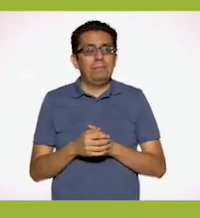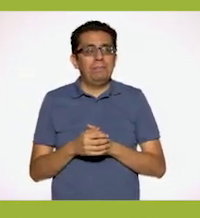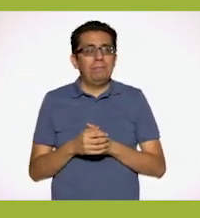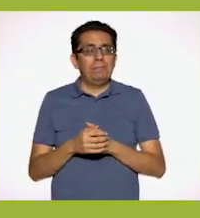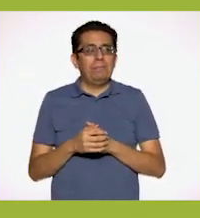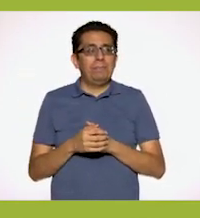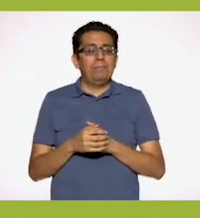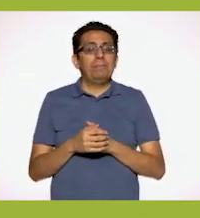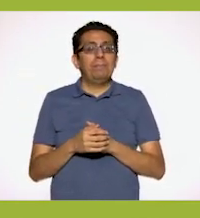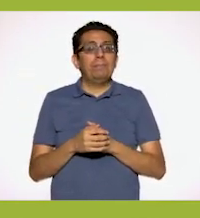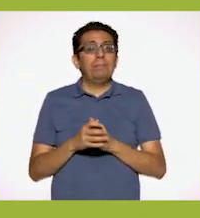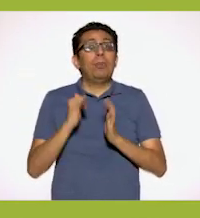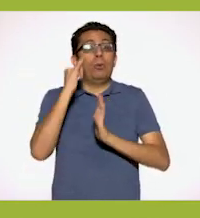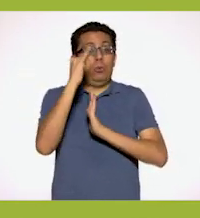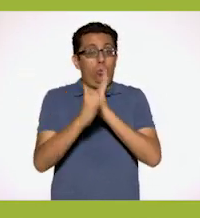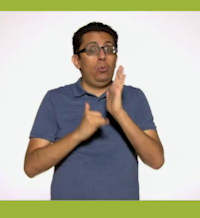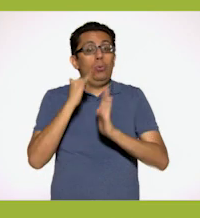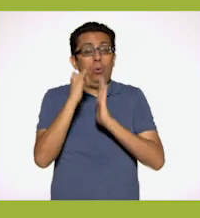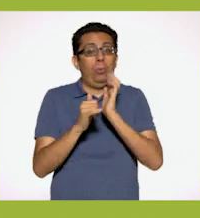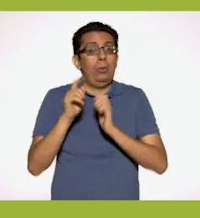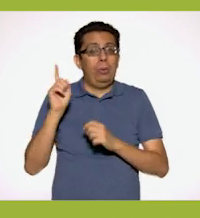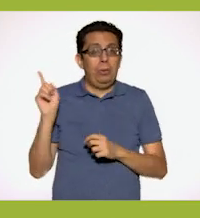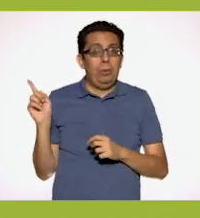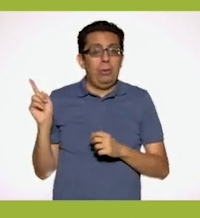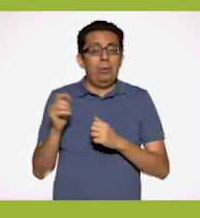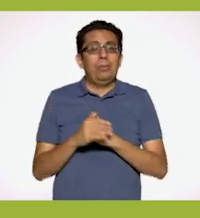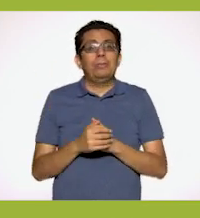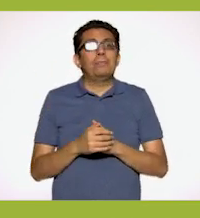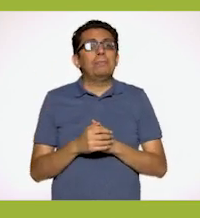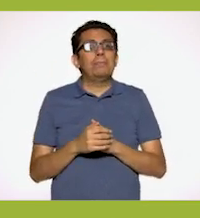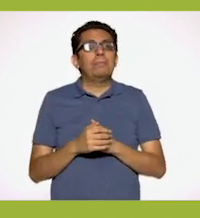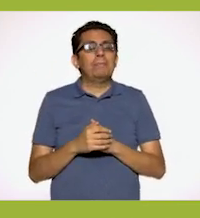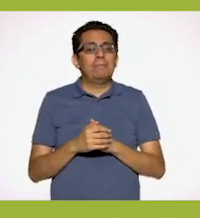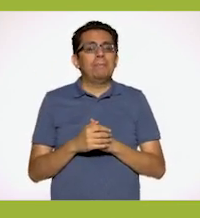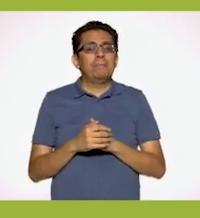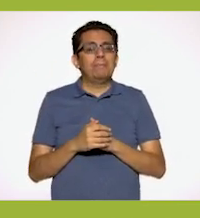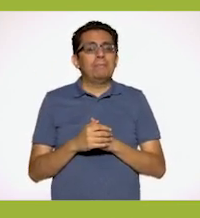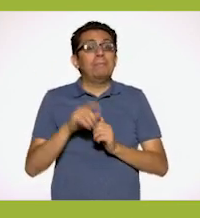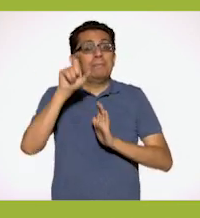@sep-mx. YouTube Canal SEP. Instagram